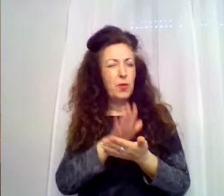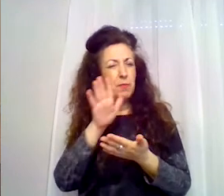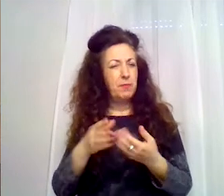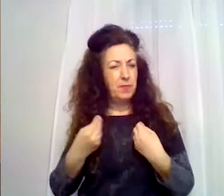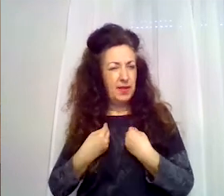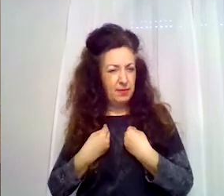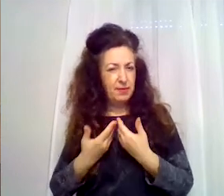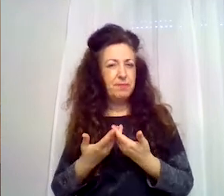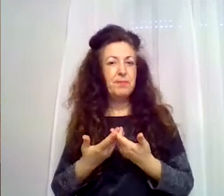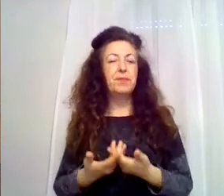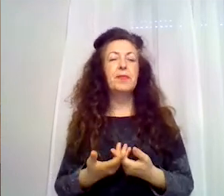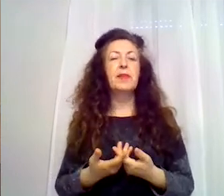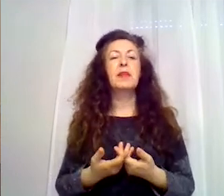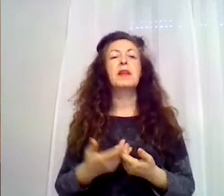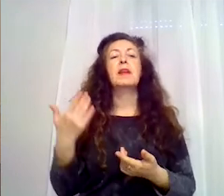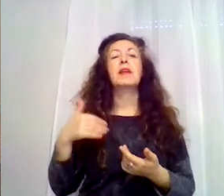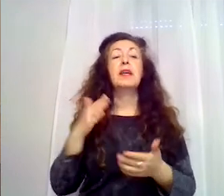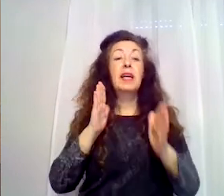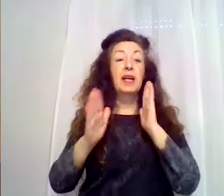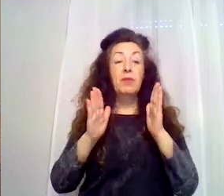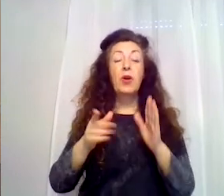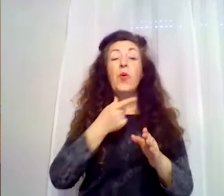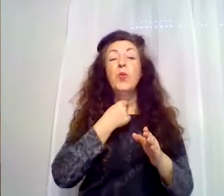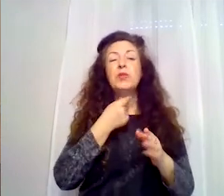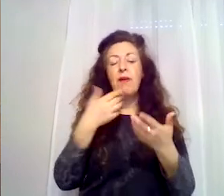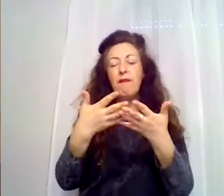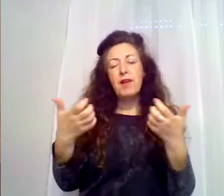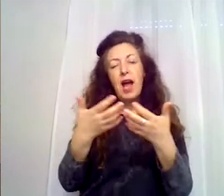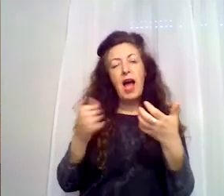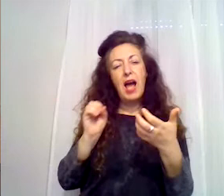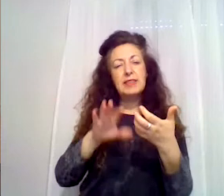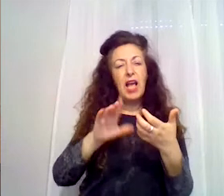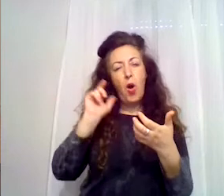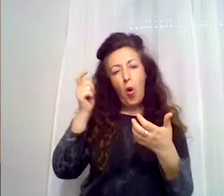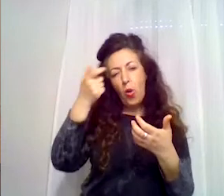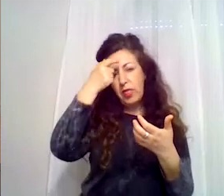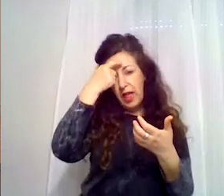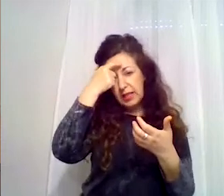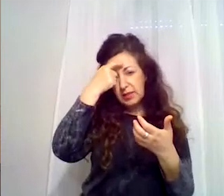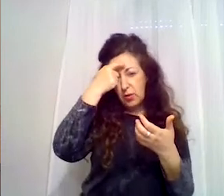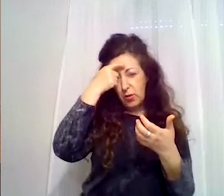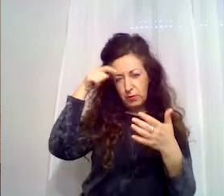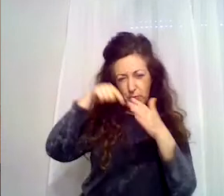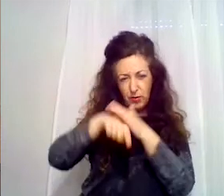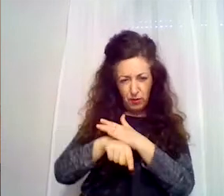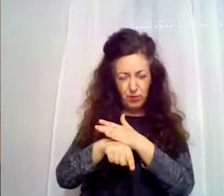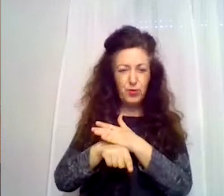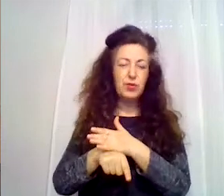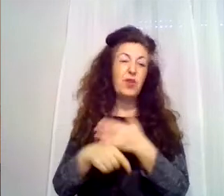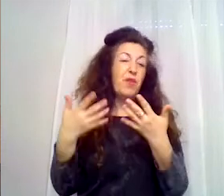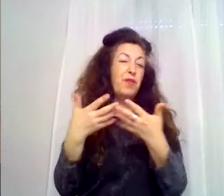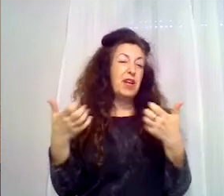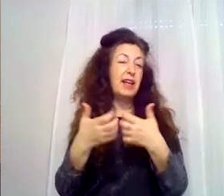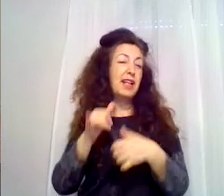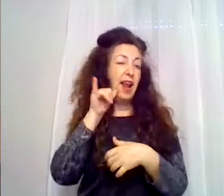dice quod me nutrit, lo tenía escrito por aquí,